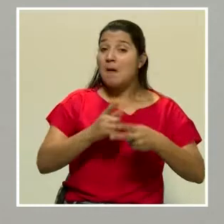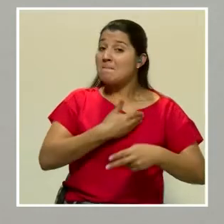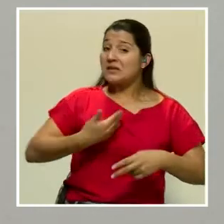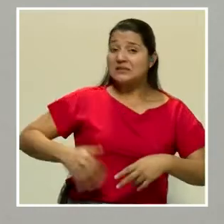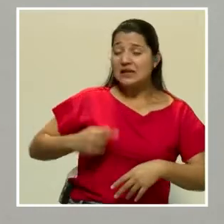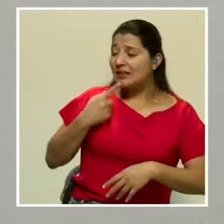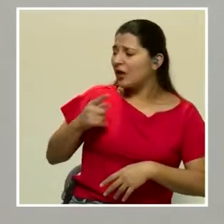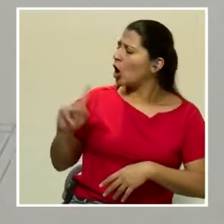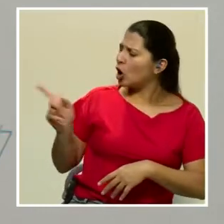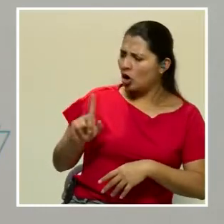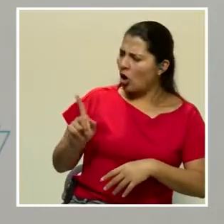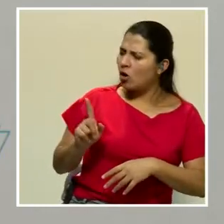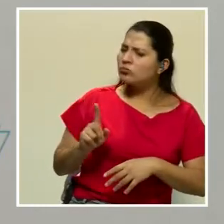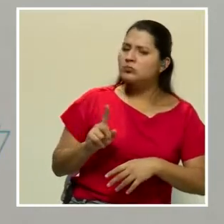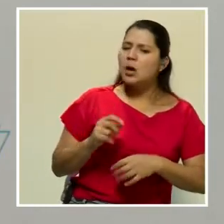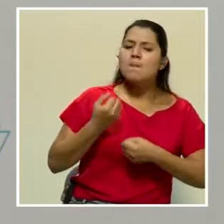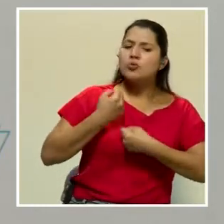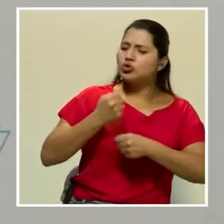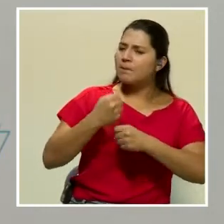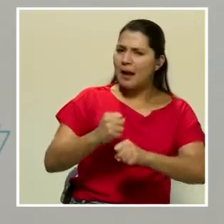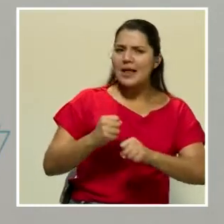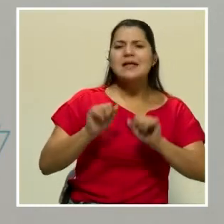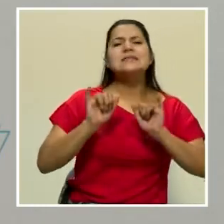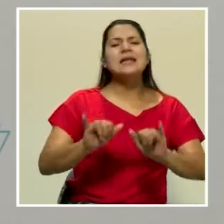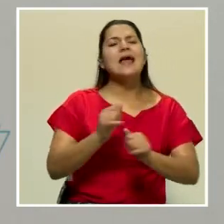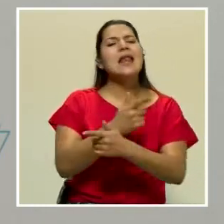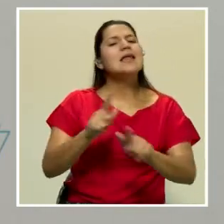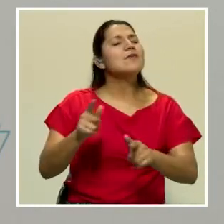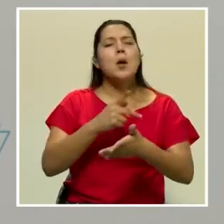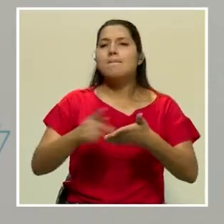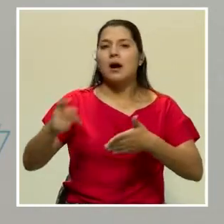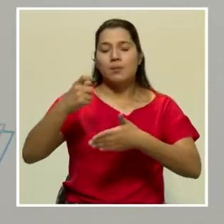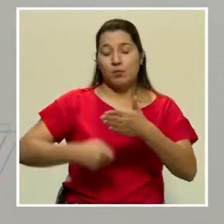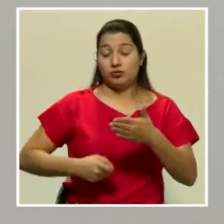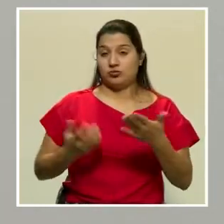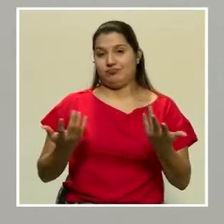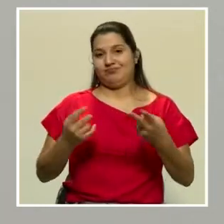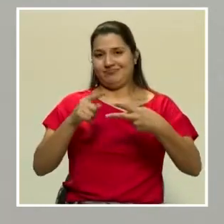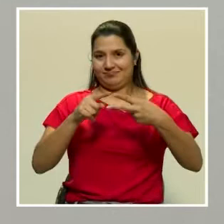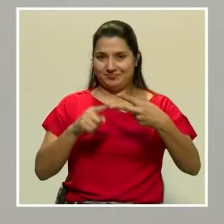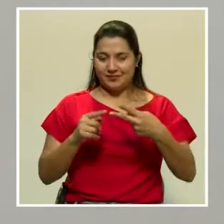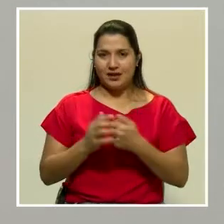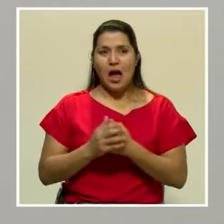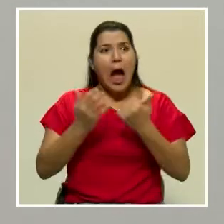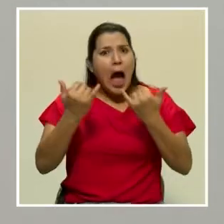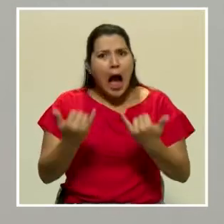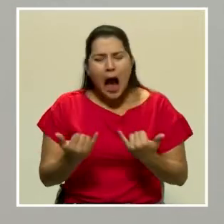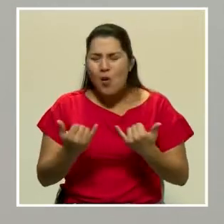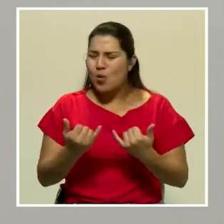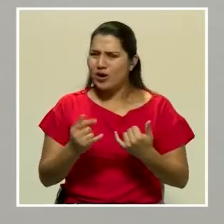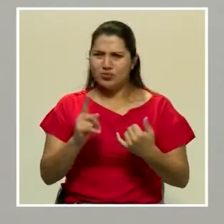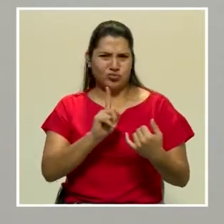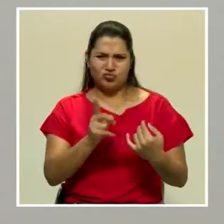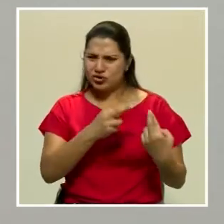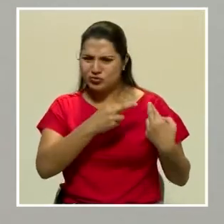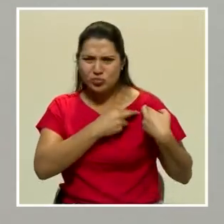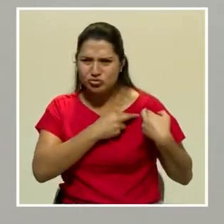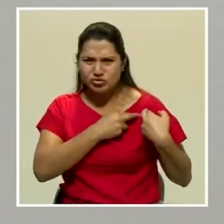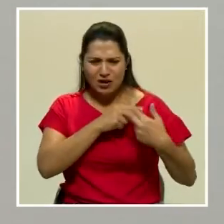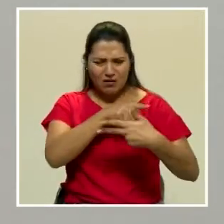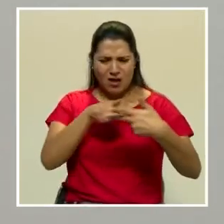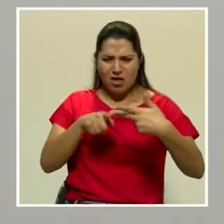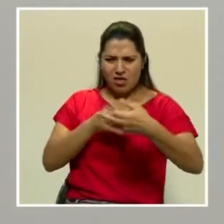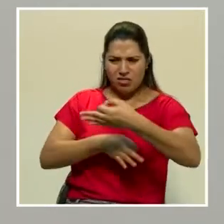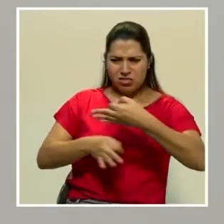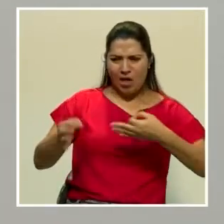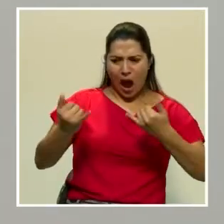este gobierno en uno de los peores momentos de crisis que ha enfrentado nuestro país en la historia. La renuncia de estos tres